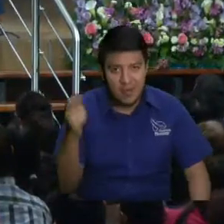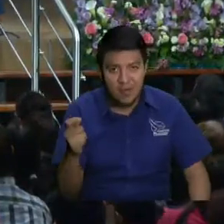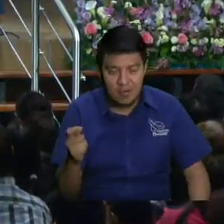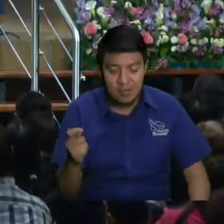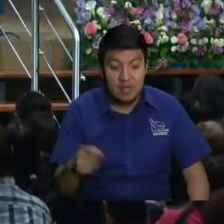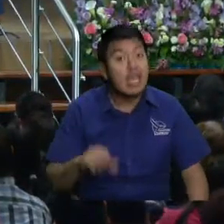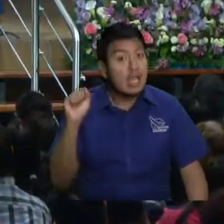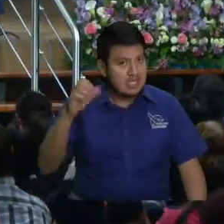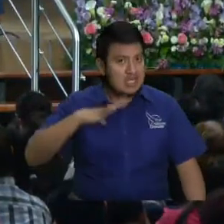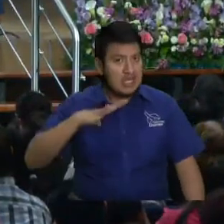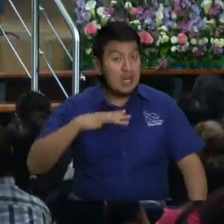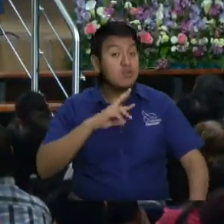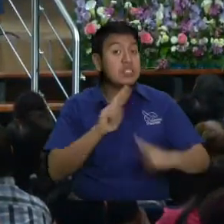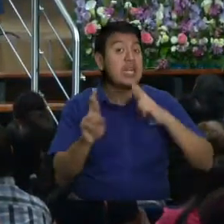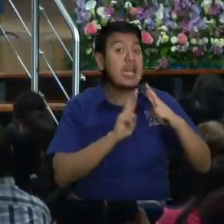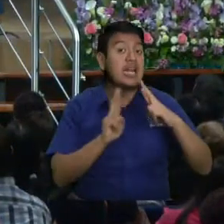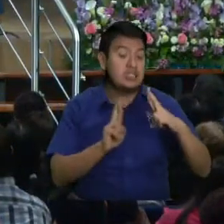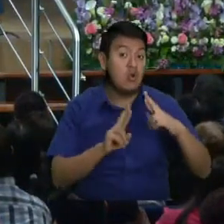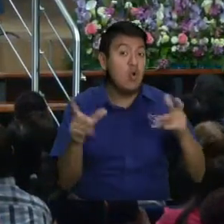sentido común.